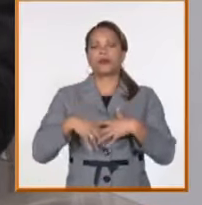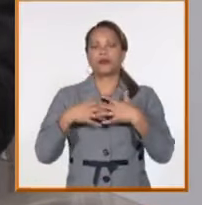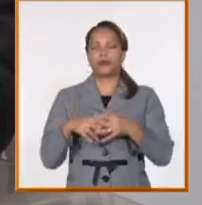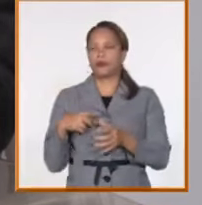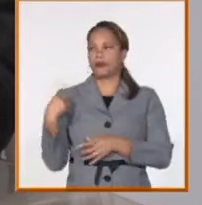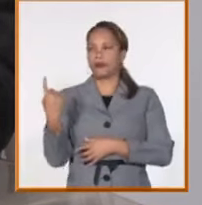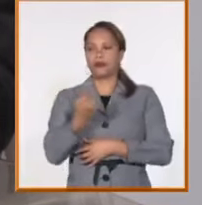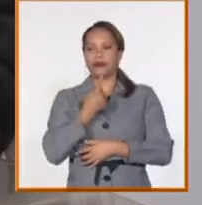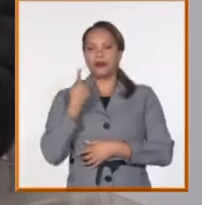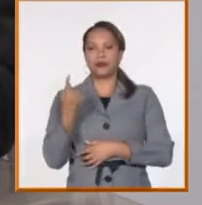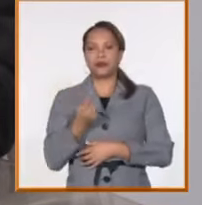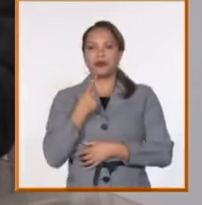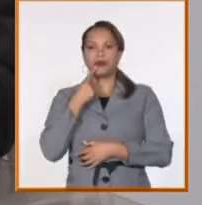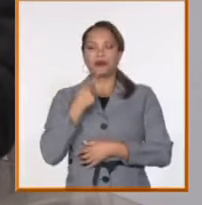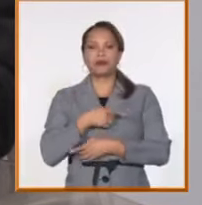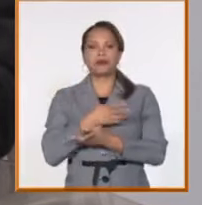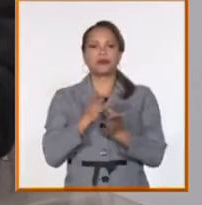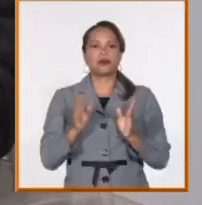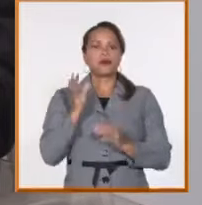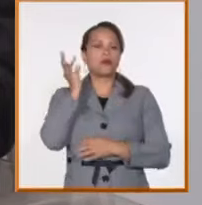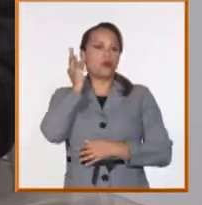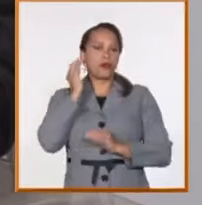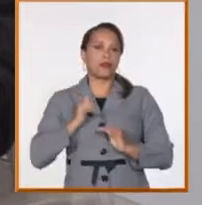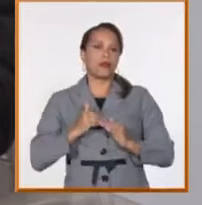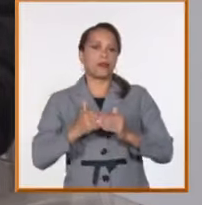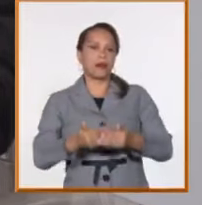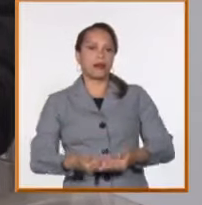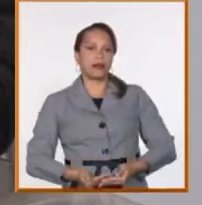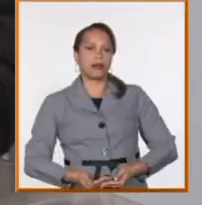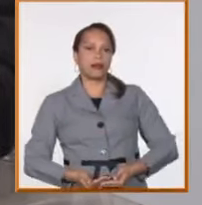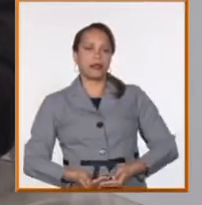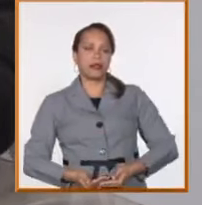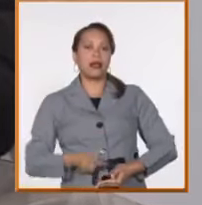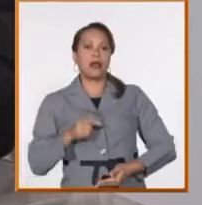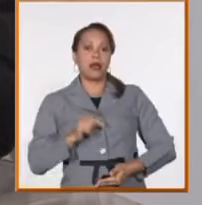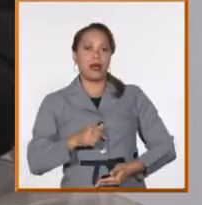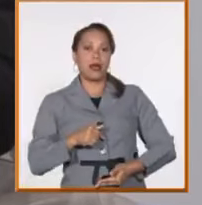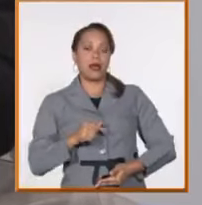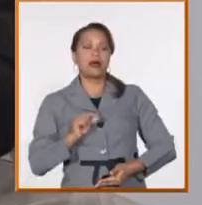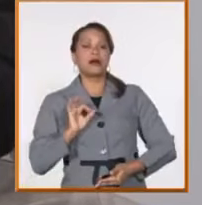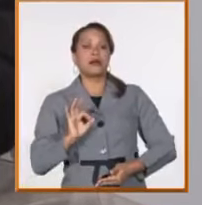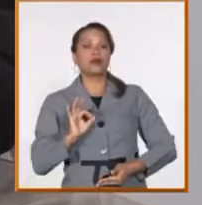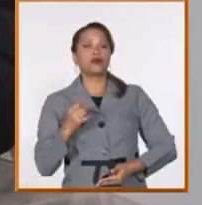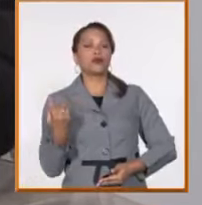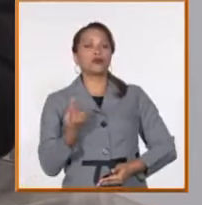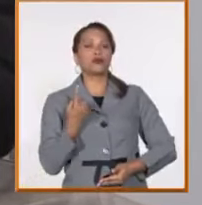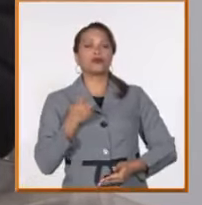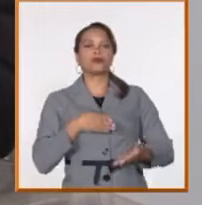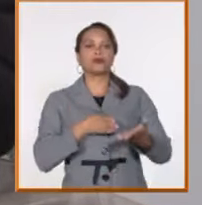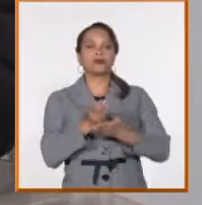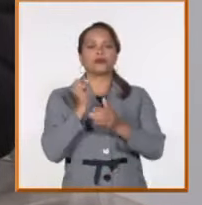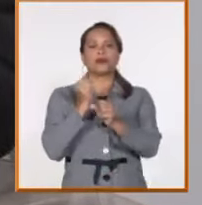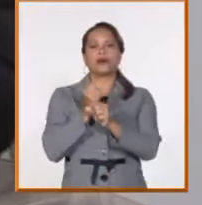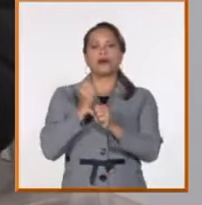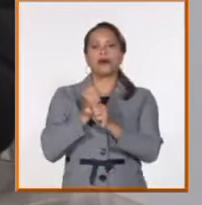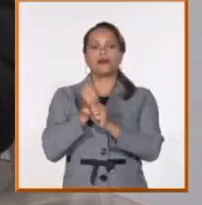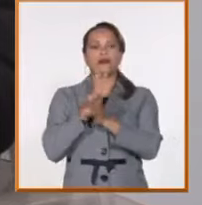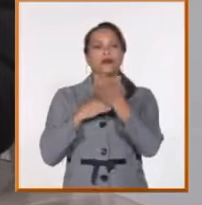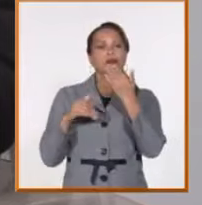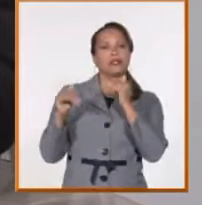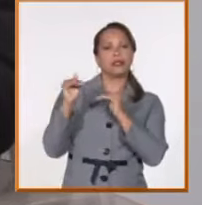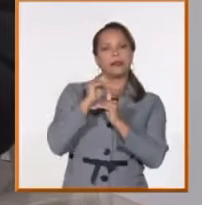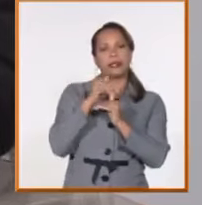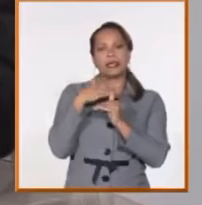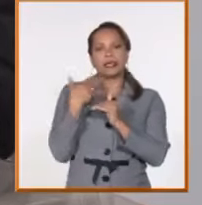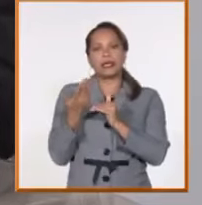que van al destinados a las mujeres embarazadas en en este caso nosotros estamos trabajando para llegar a a un nivel